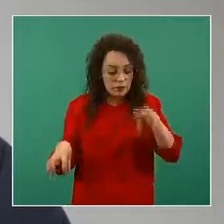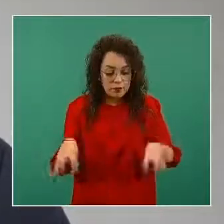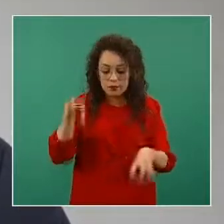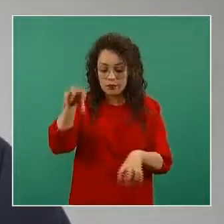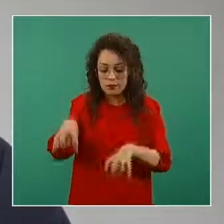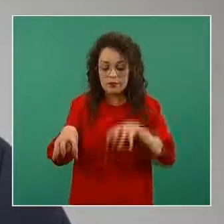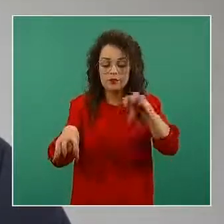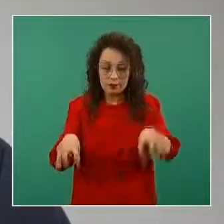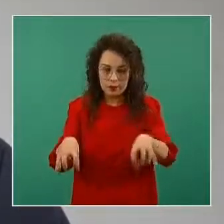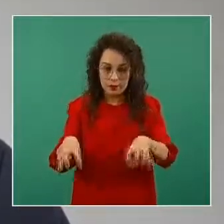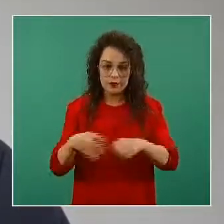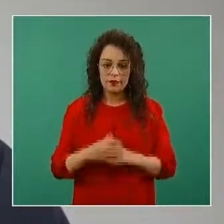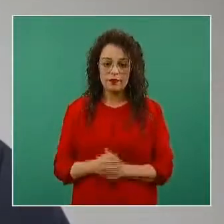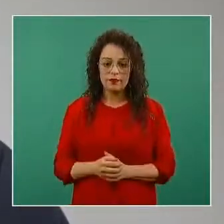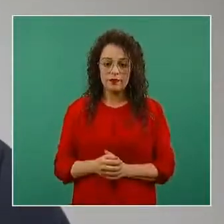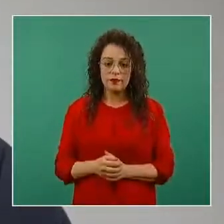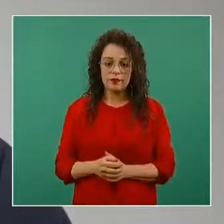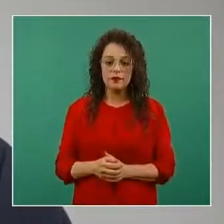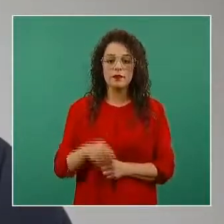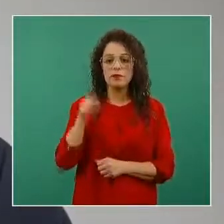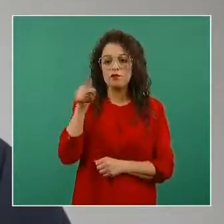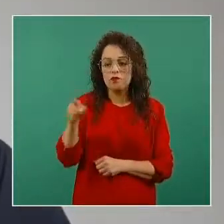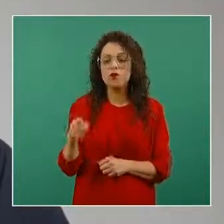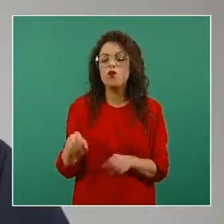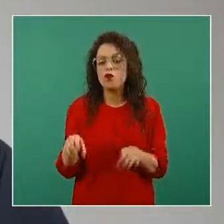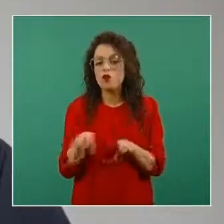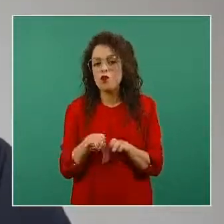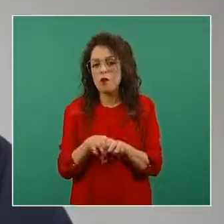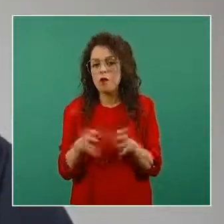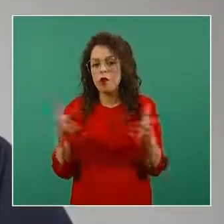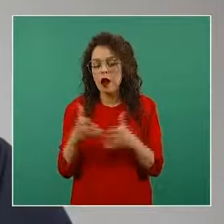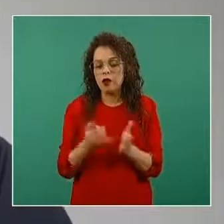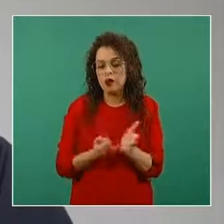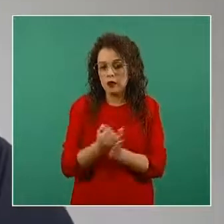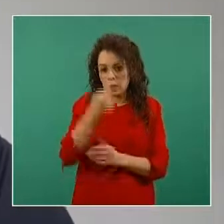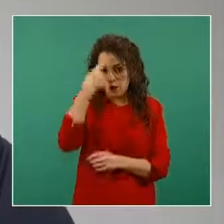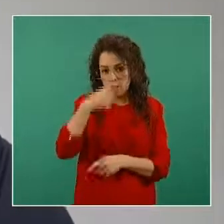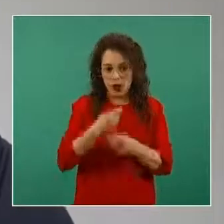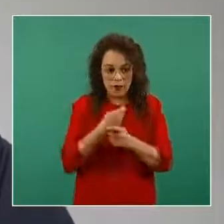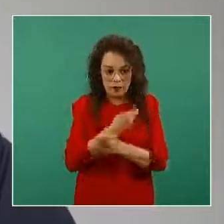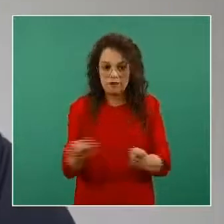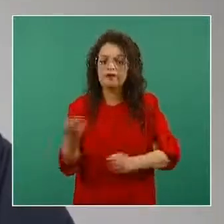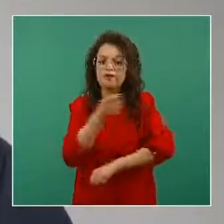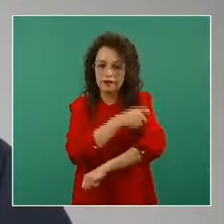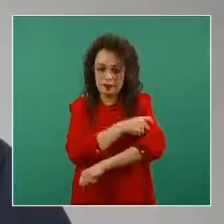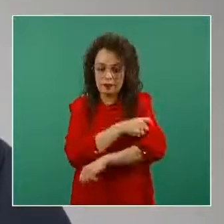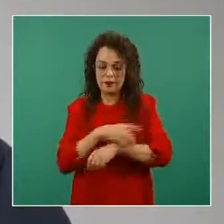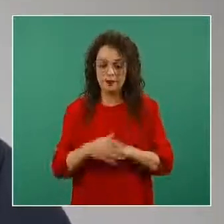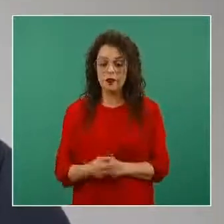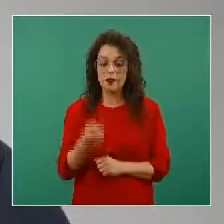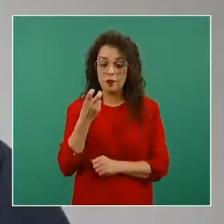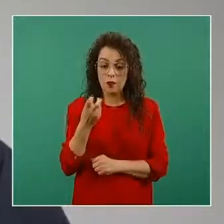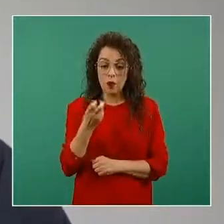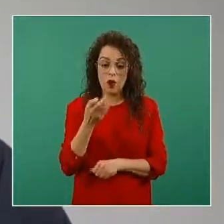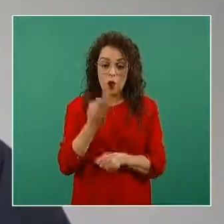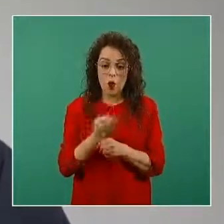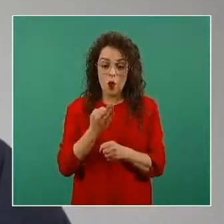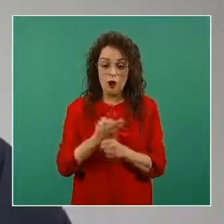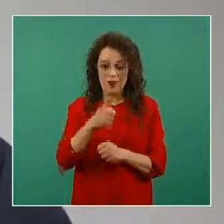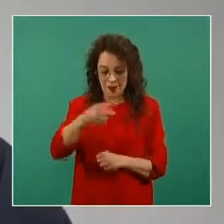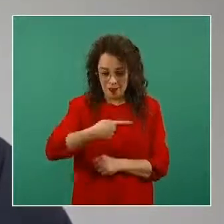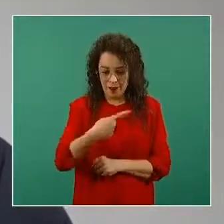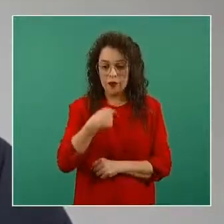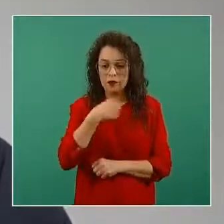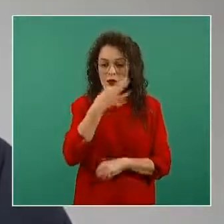será la logística que ellos estarán implementando. Entonces, más bien, el llamado que nosotros podemos hacer en función de la